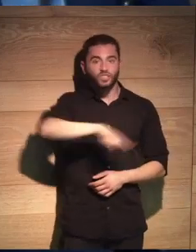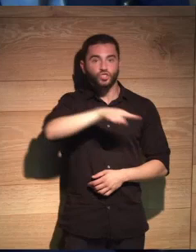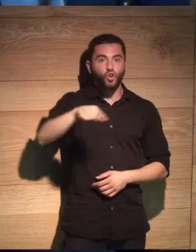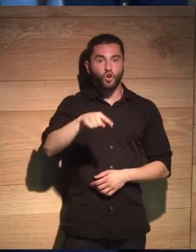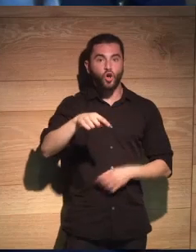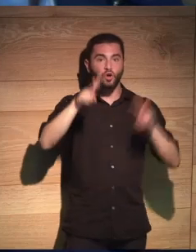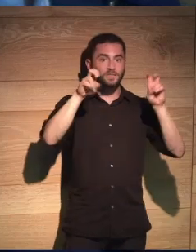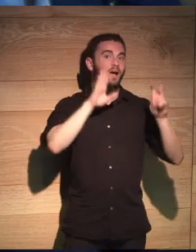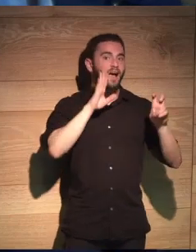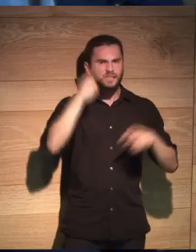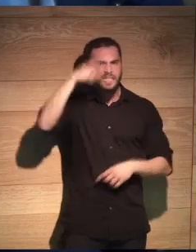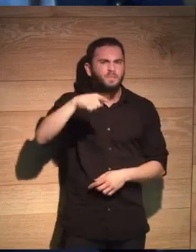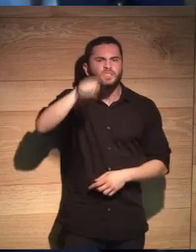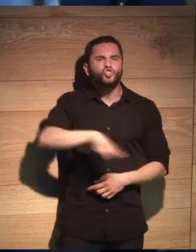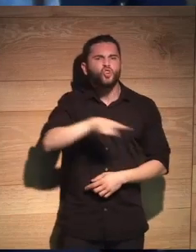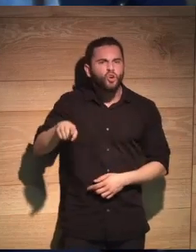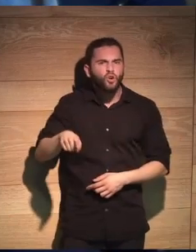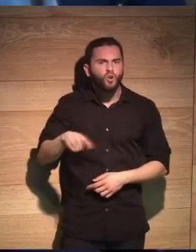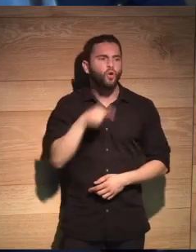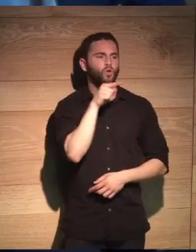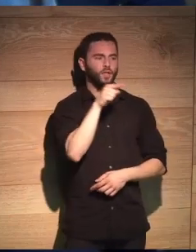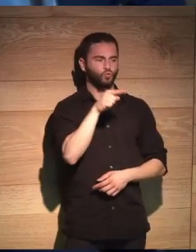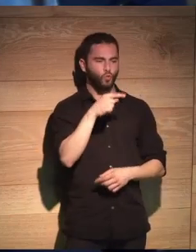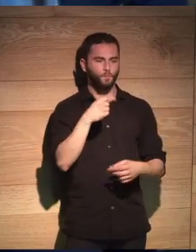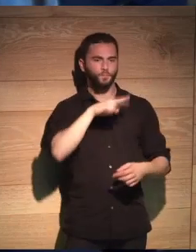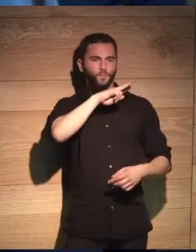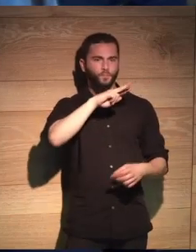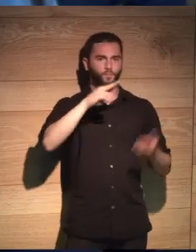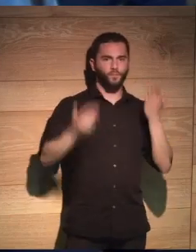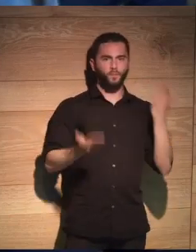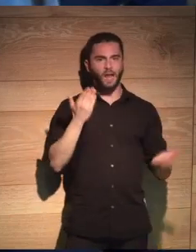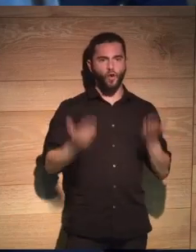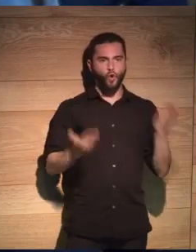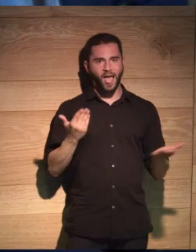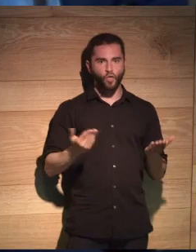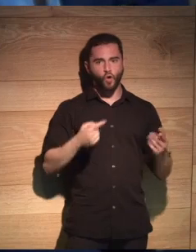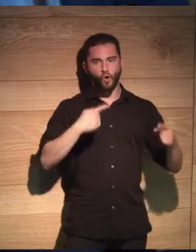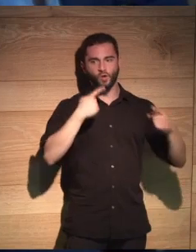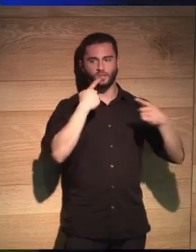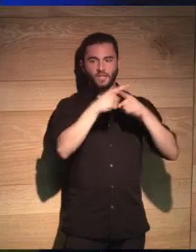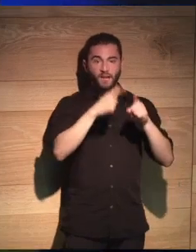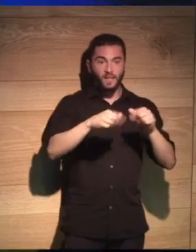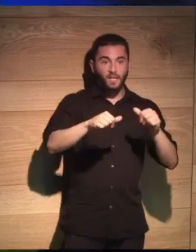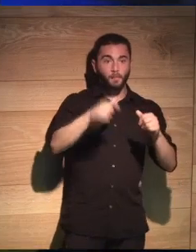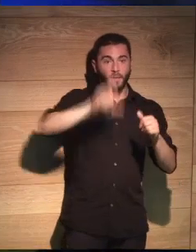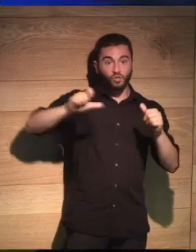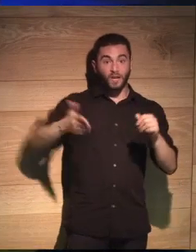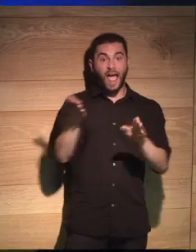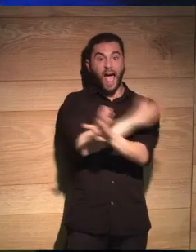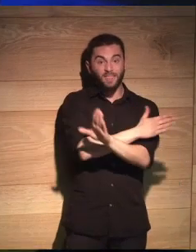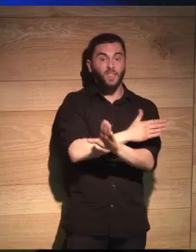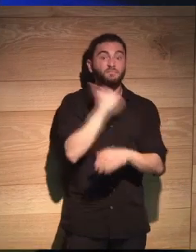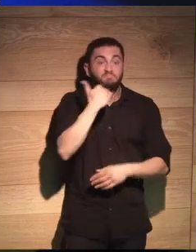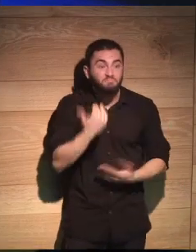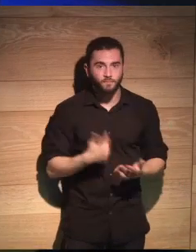valorado como tú lo has valorado y cómo se merece. Yeah. Bueno, lo descubrí un